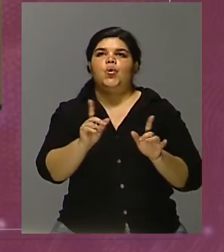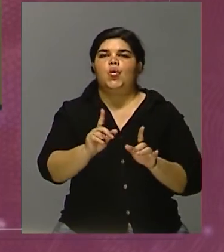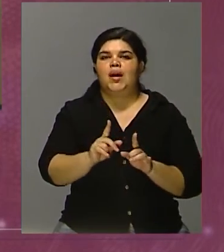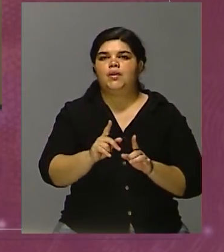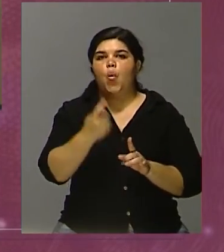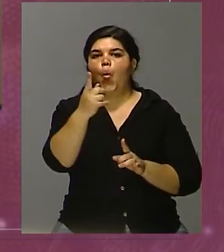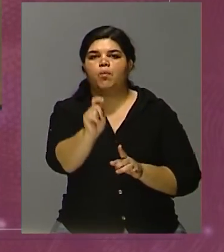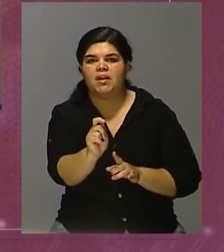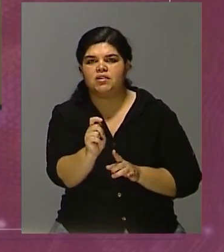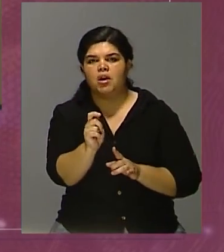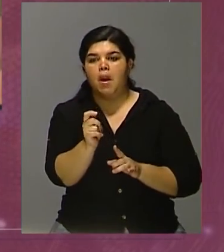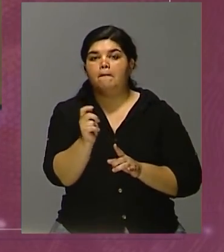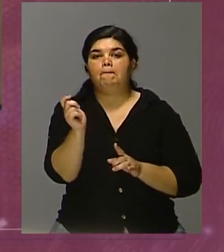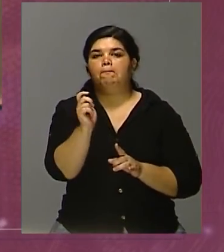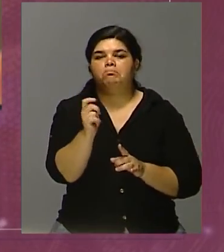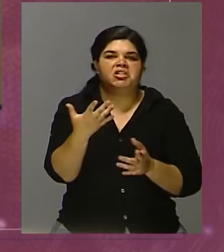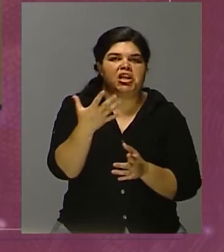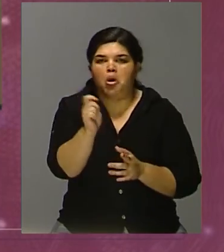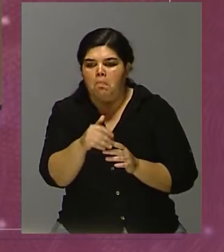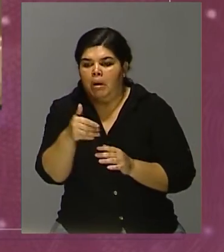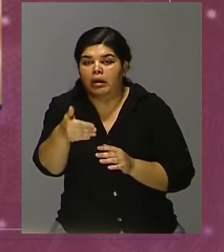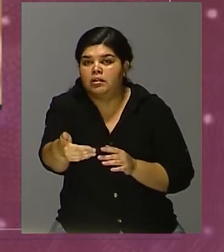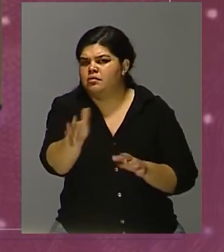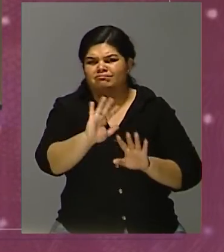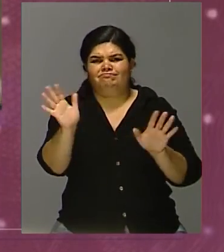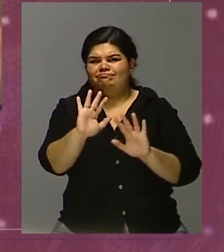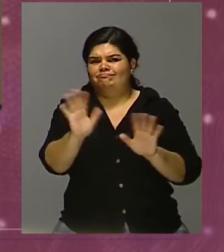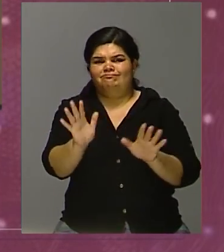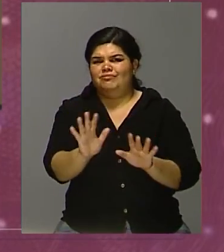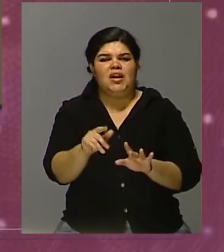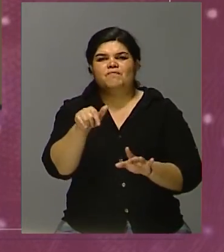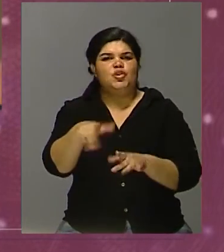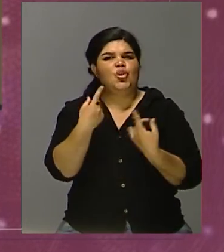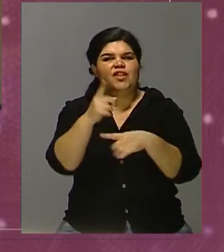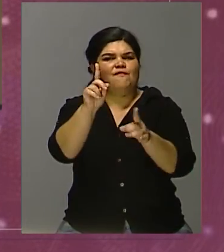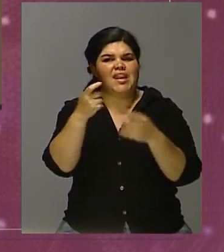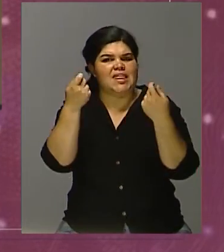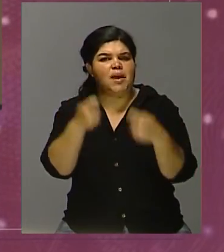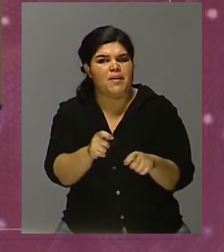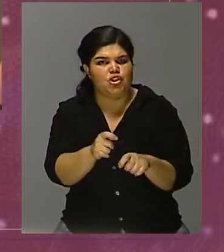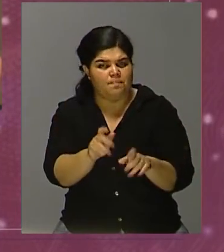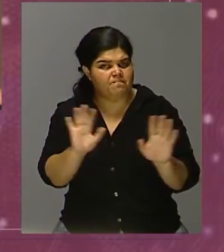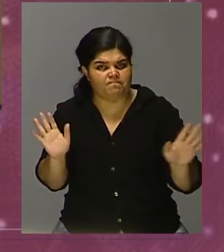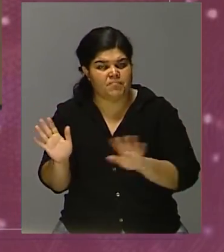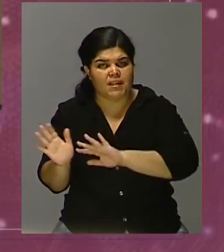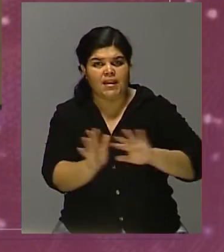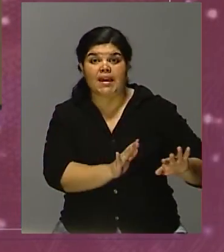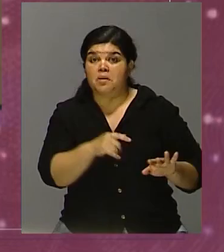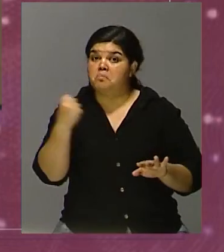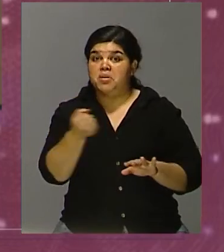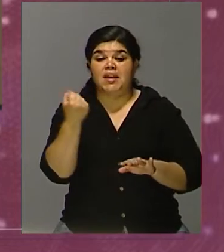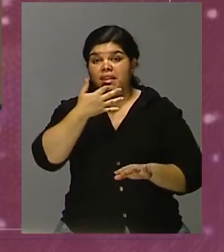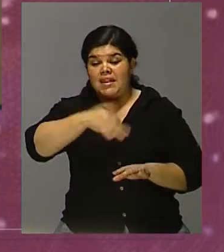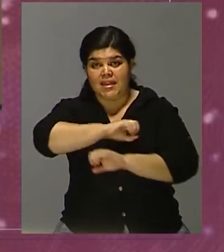próximos 6 meses, porque eso requiere mucho riesgo y es otro tipo de inversión. Pero básicamente eso, encontrar las herramientas para entender